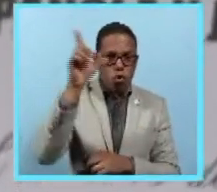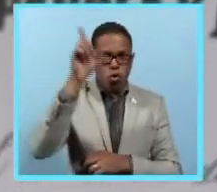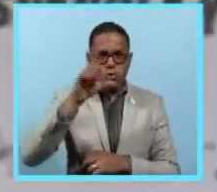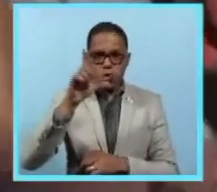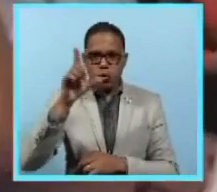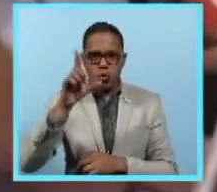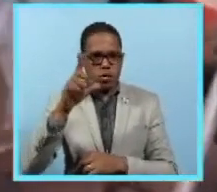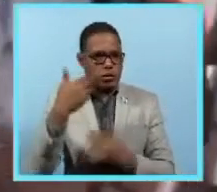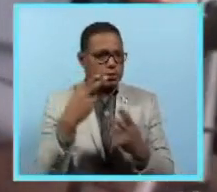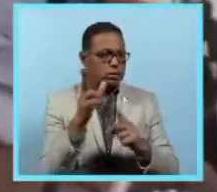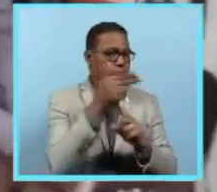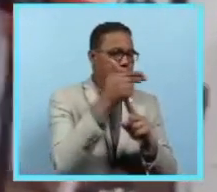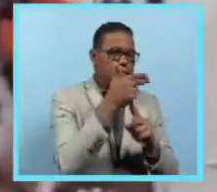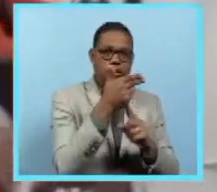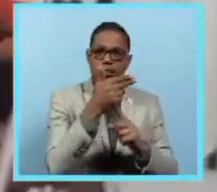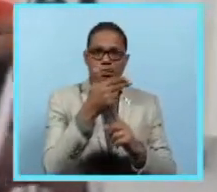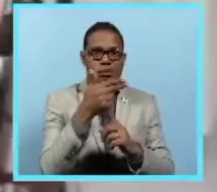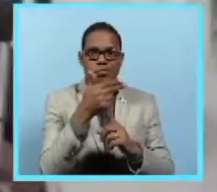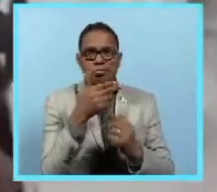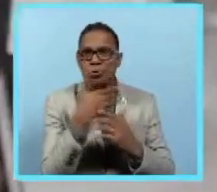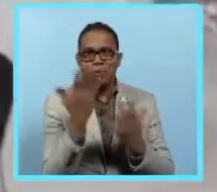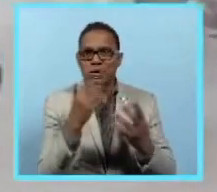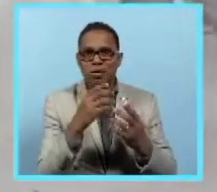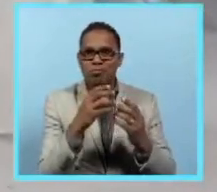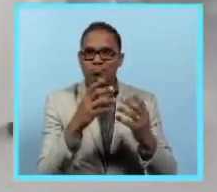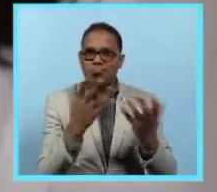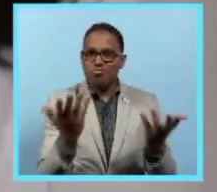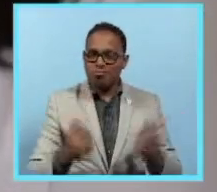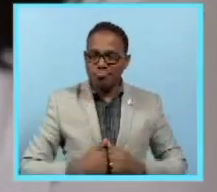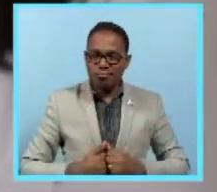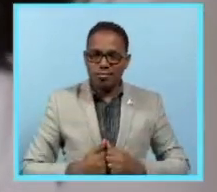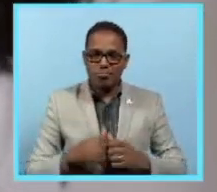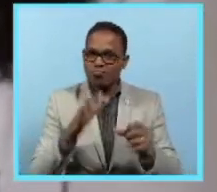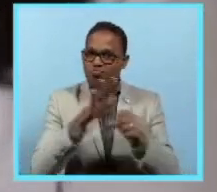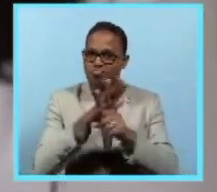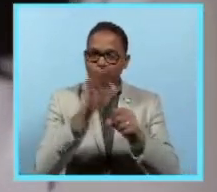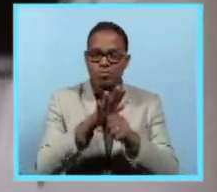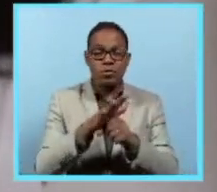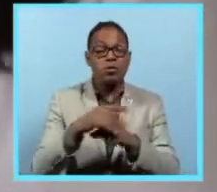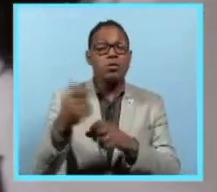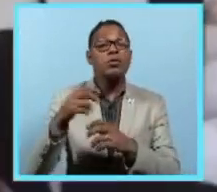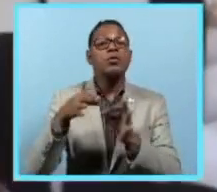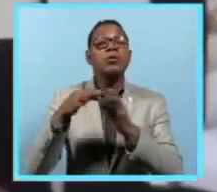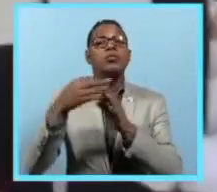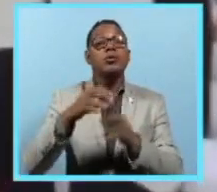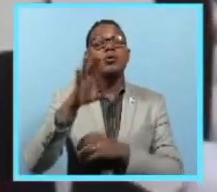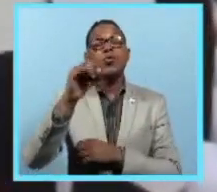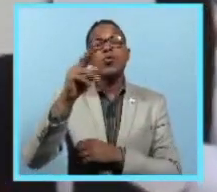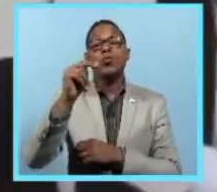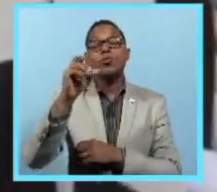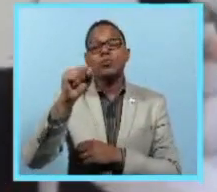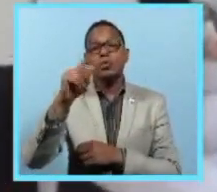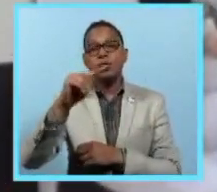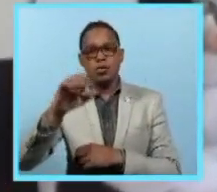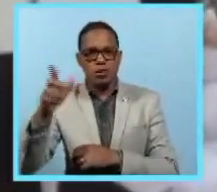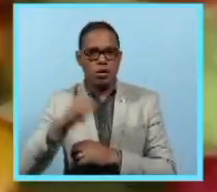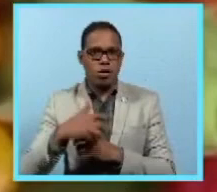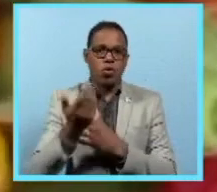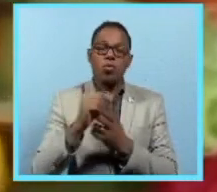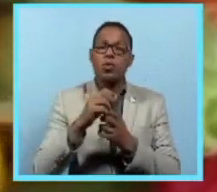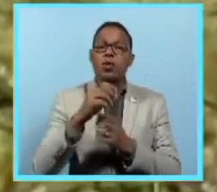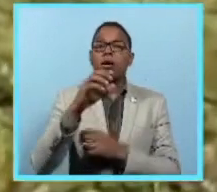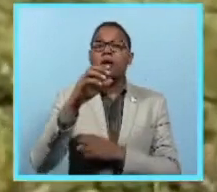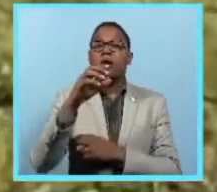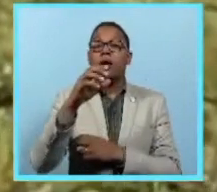habitaciones disponibles. A pesar de este evento ser enfocado primordialmente en vender al municipio de Constanza como la capital hortícola del